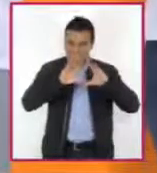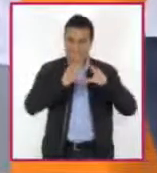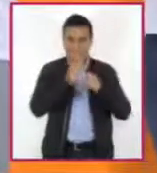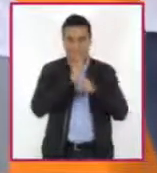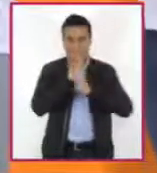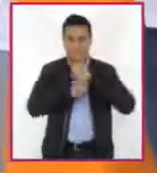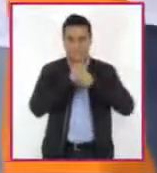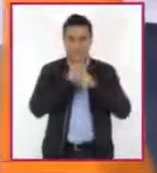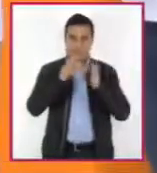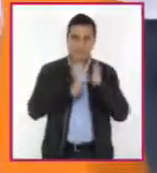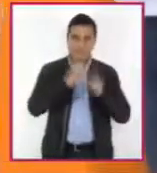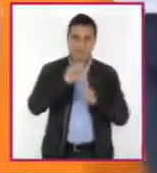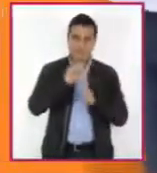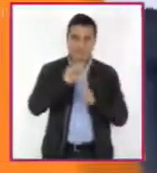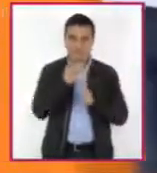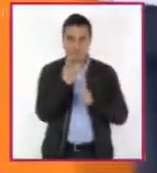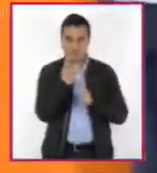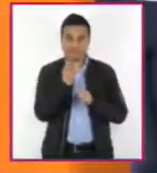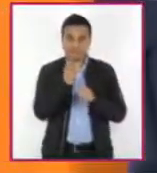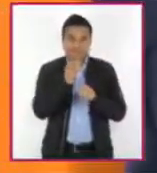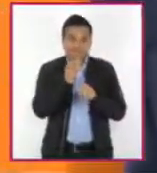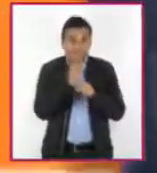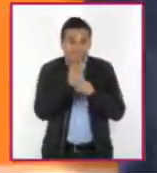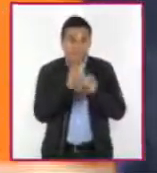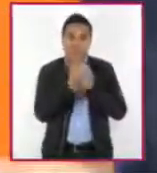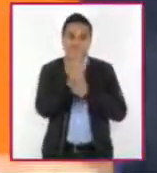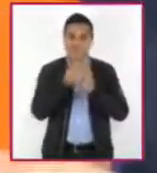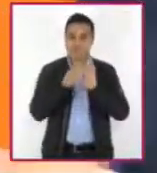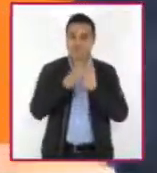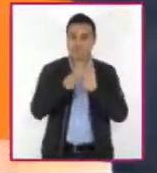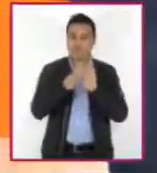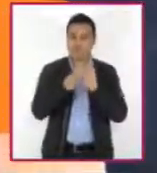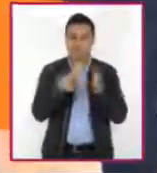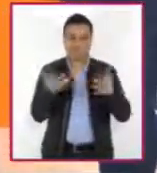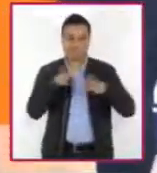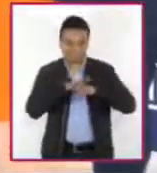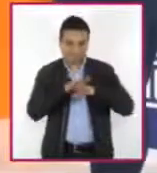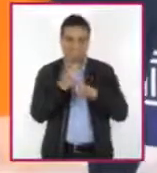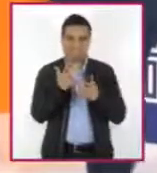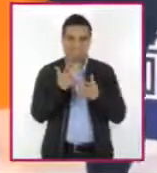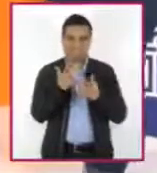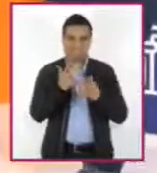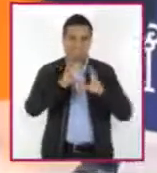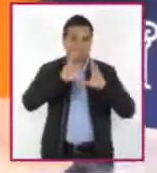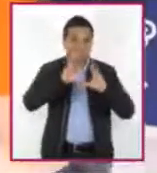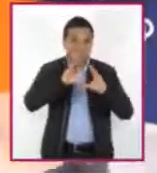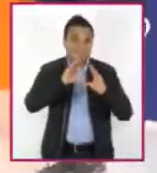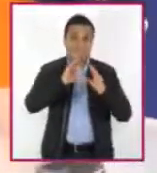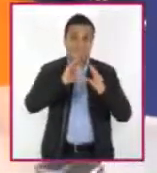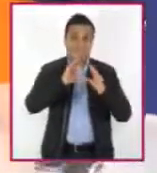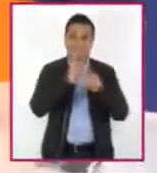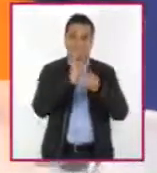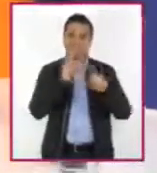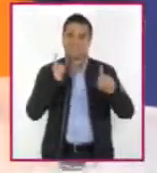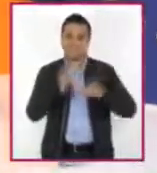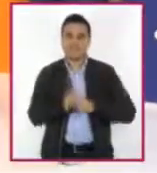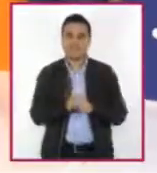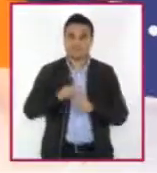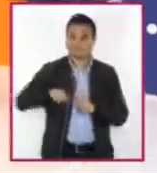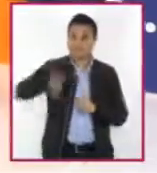2020-2021 en el contexto de un modelo híbrido con recursos de la educación a distancia. Recuerden mantener la